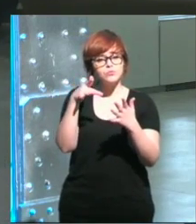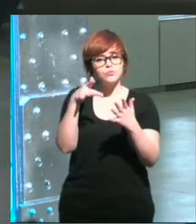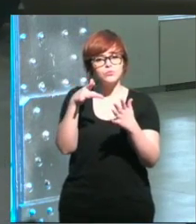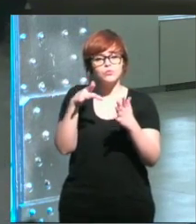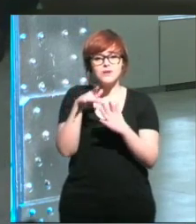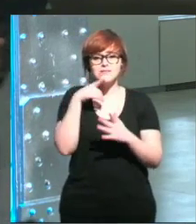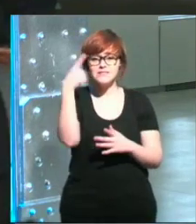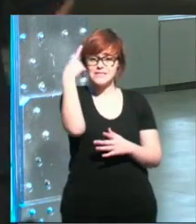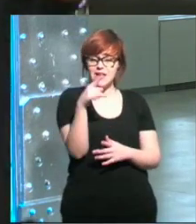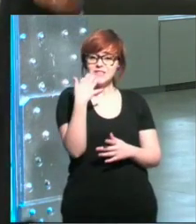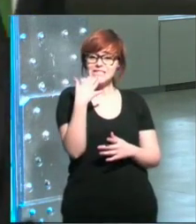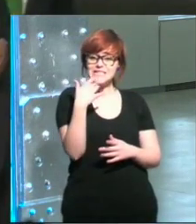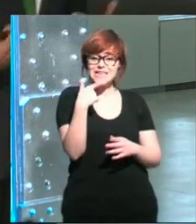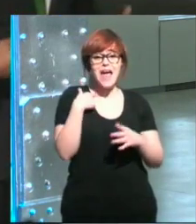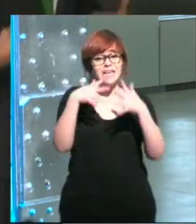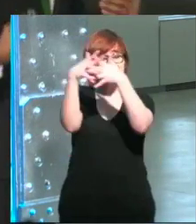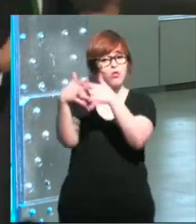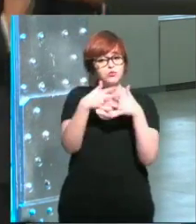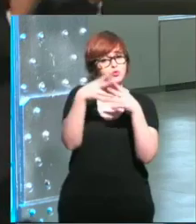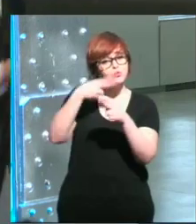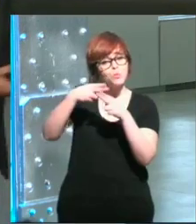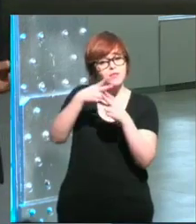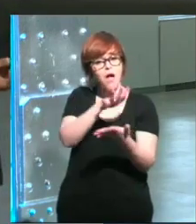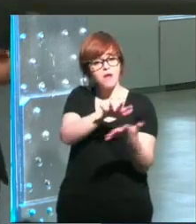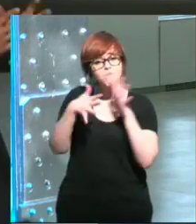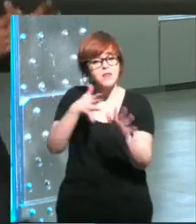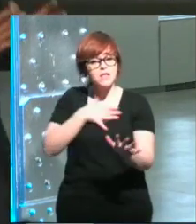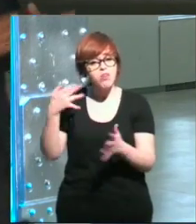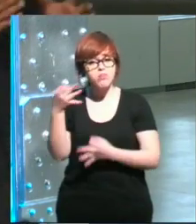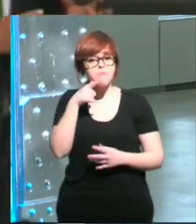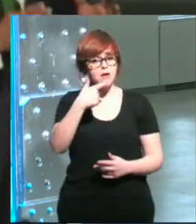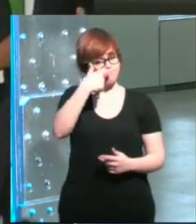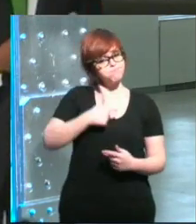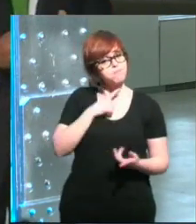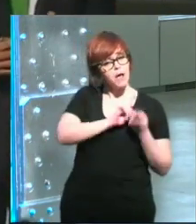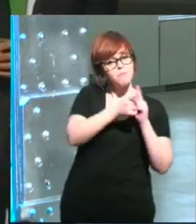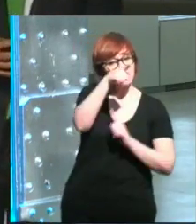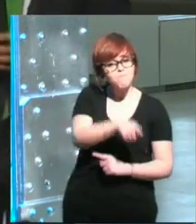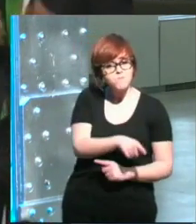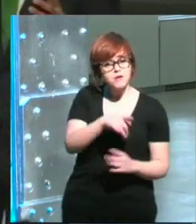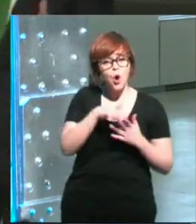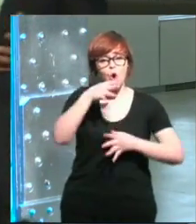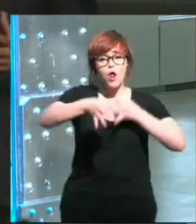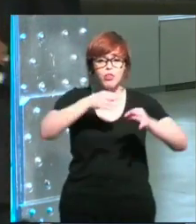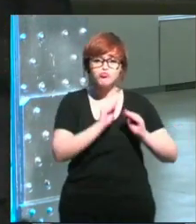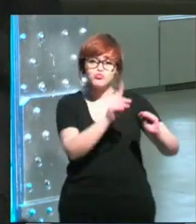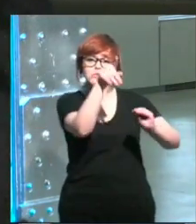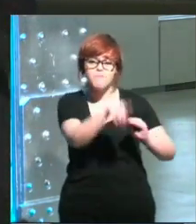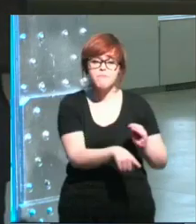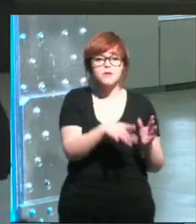política en Estados Unidos tenía que cambiar él y tenía que cambiar su organización y que no podíamos seguir utilizando una infraestructura